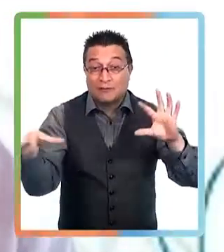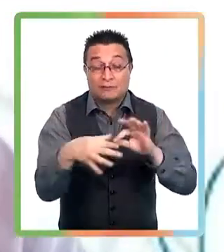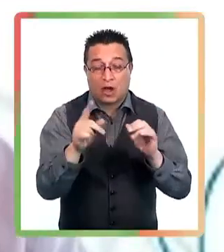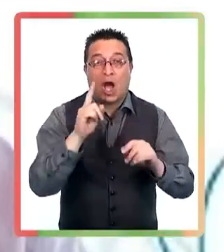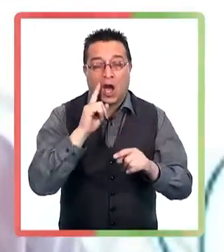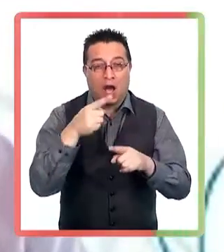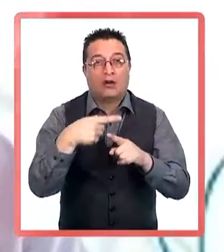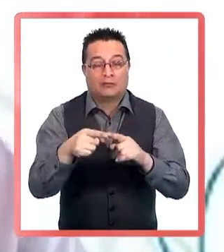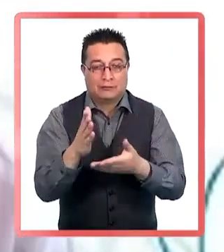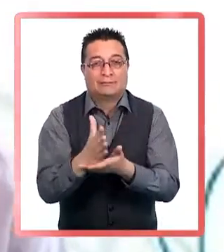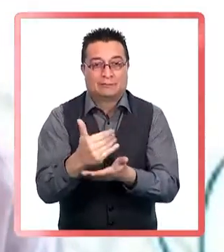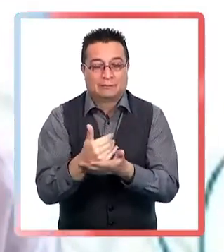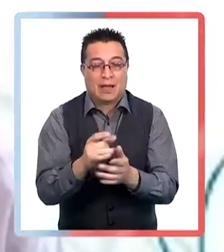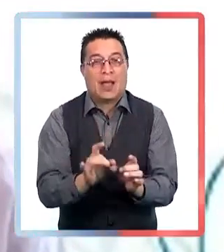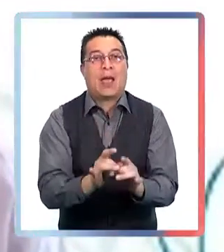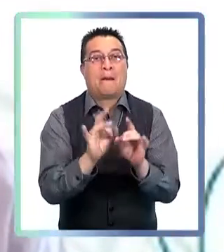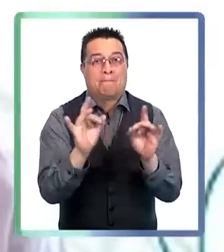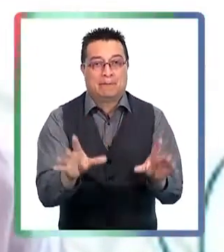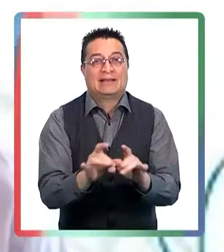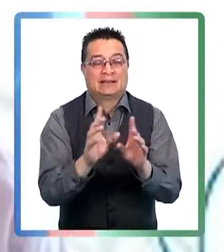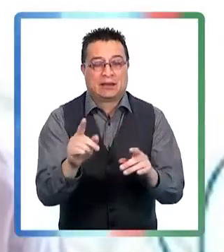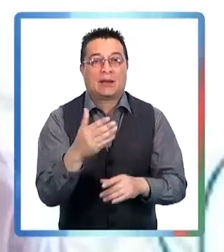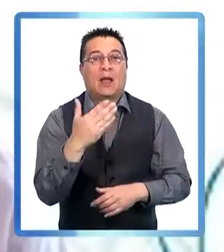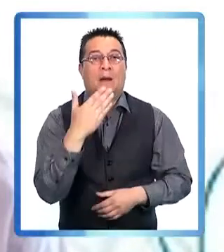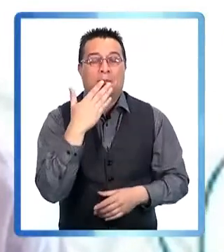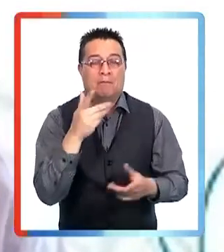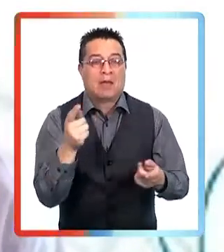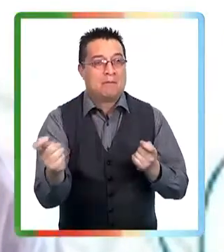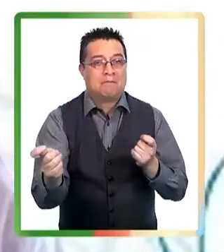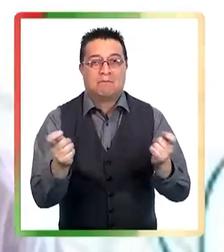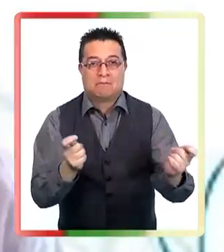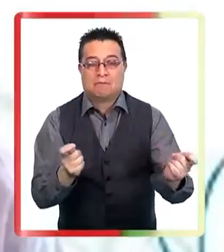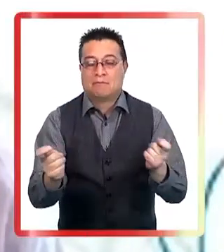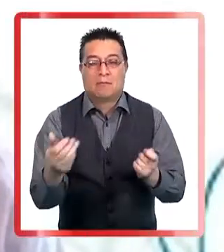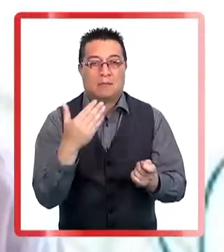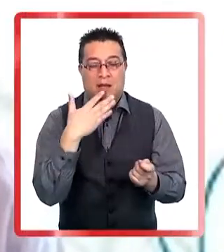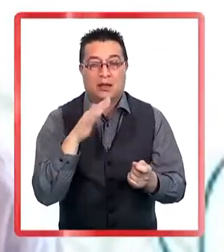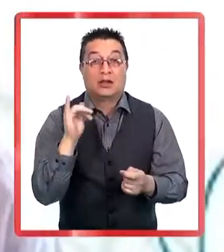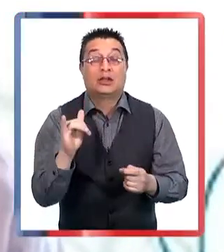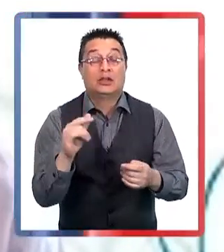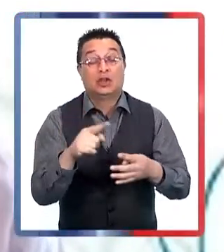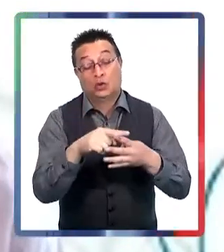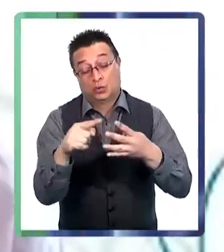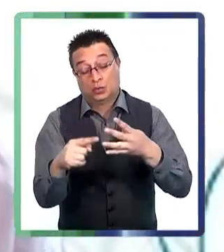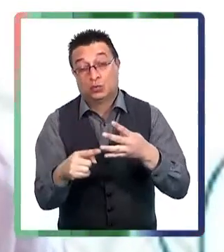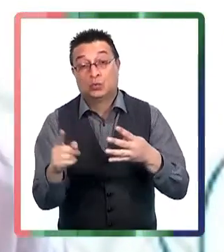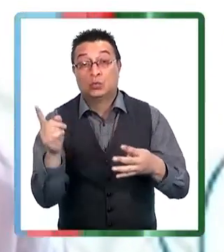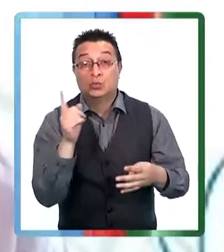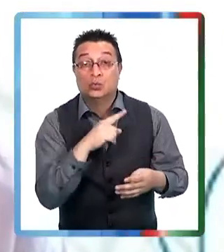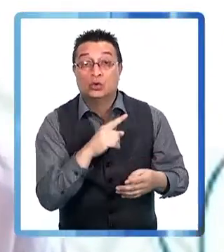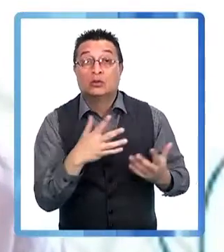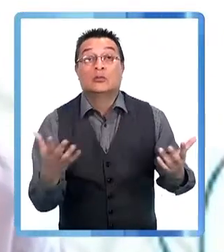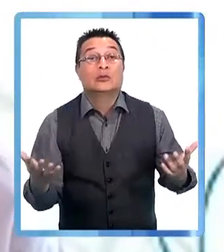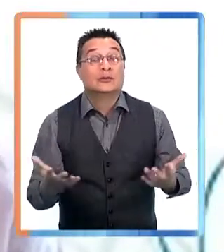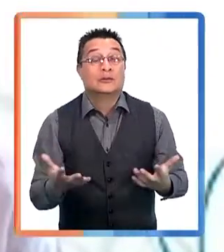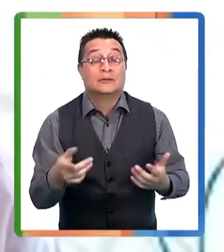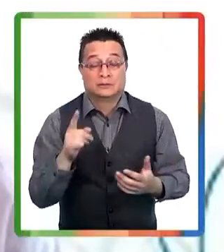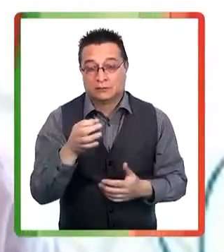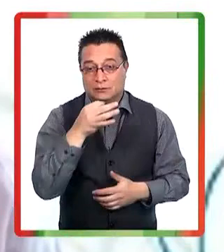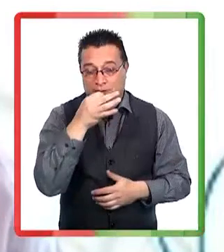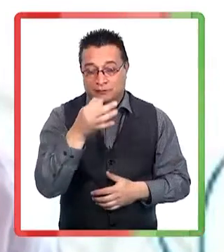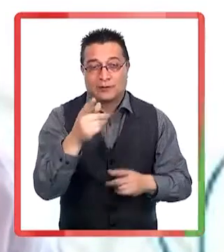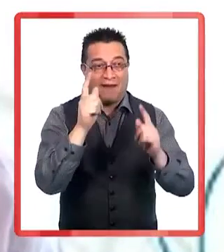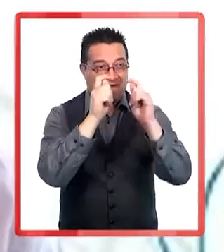y hay ciertas estrategias particulares que son mucho más manejables. Y por último, como